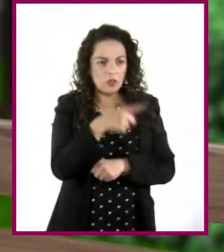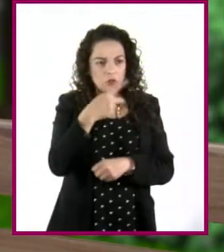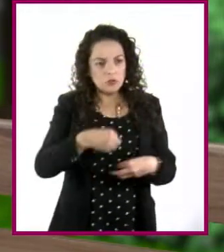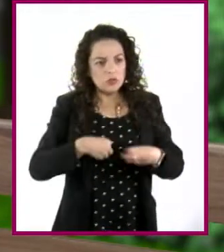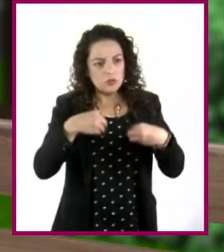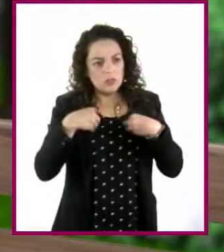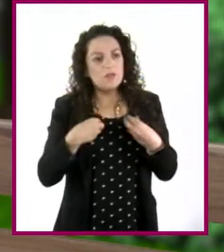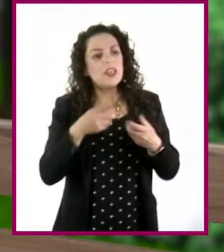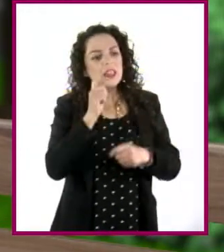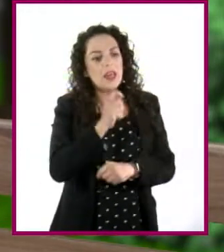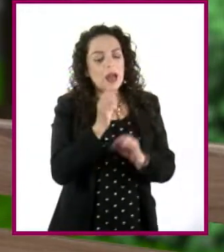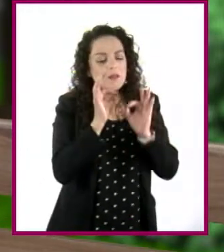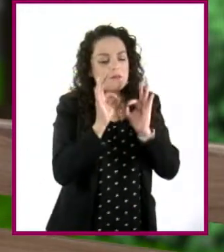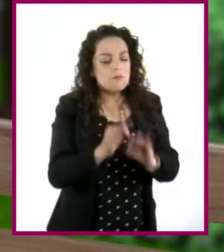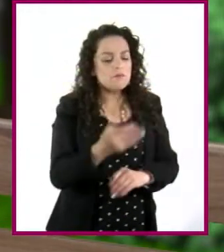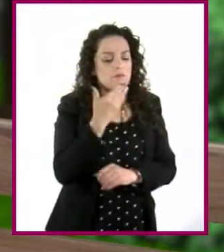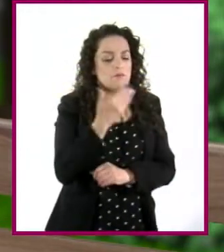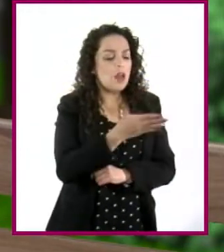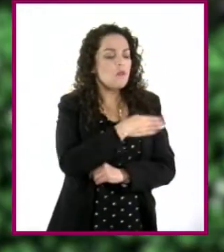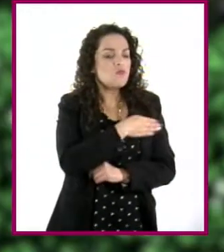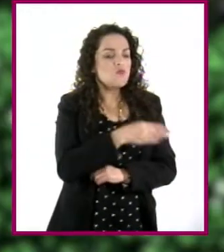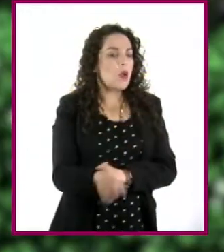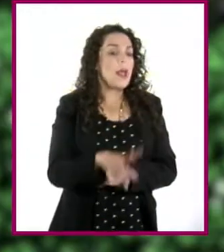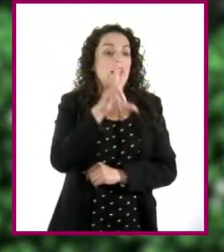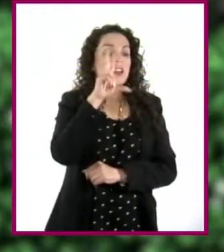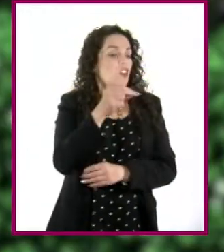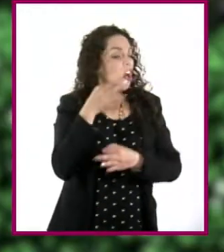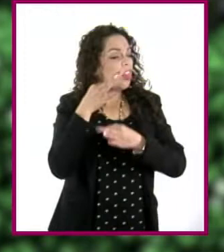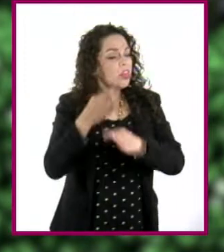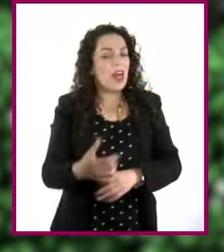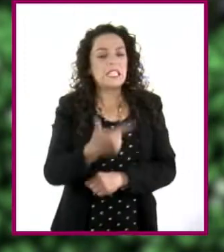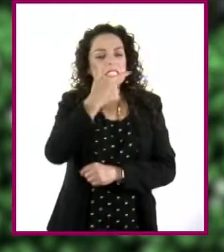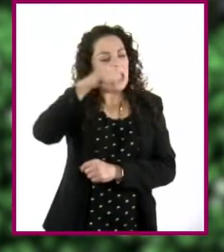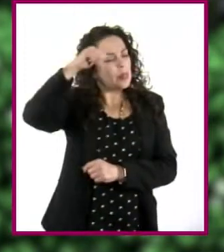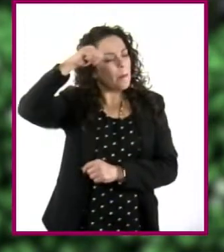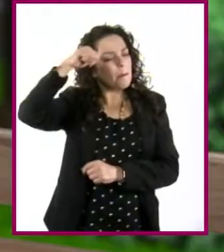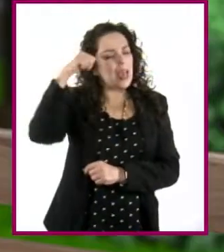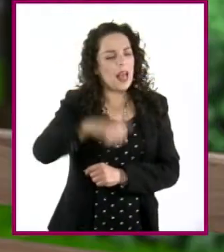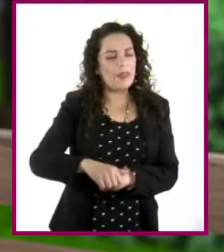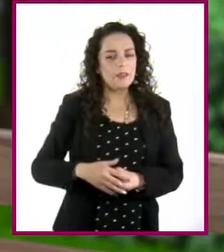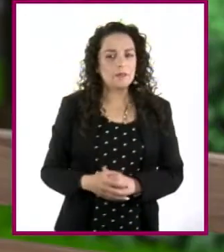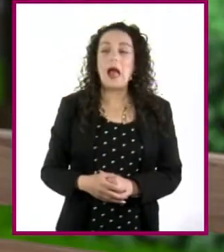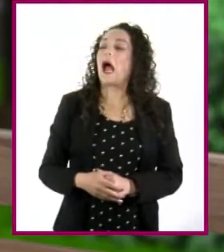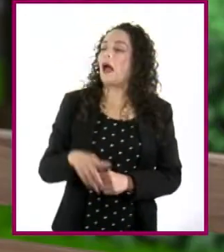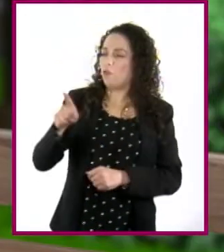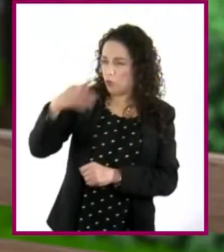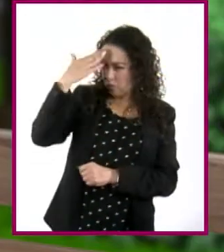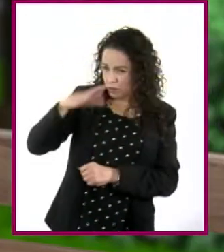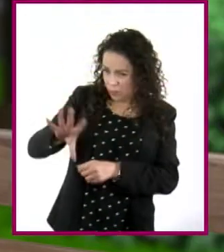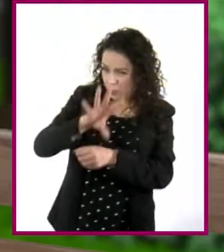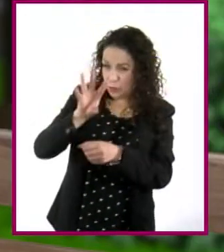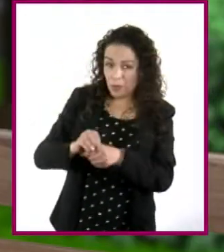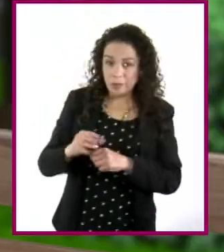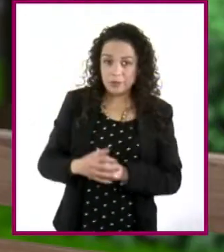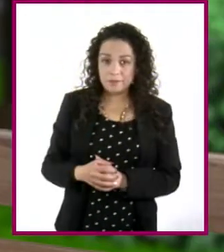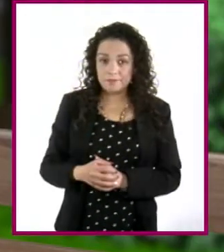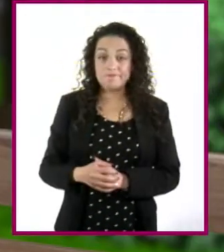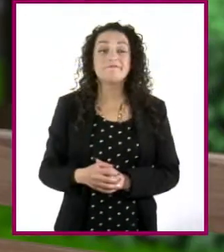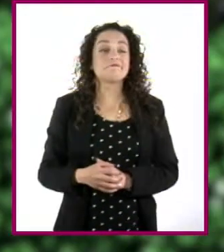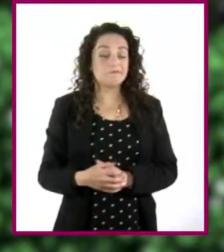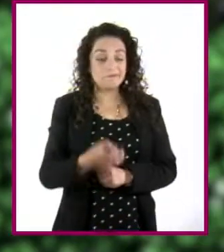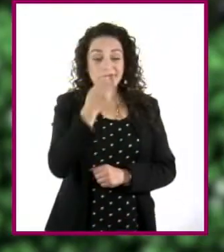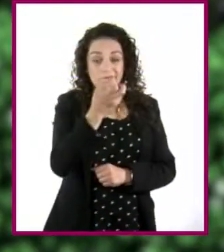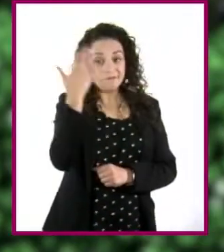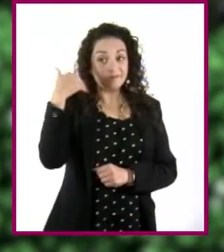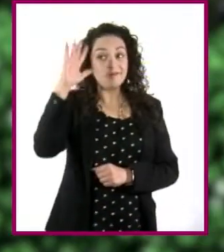buena y no caer en uno de los 7 pecados. Ay, ¿a poco te lo sabes todos? Creo que es lo único que se me quedó del